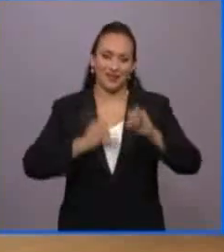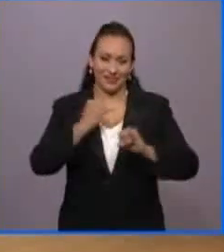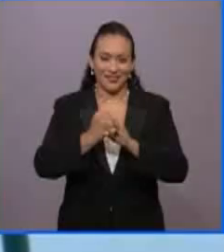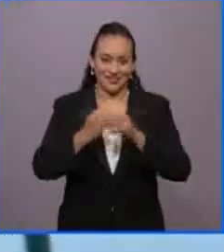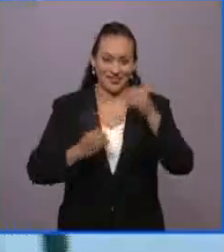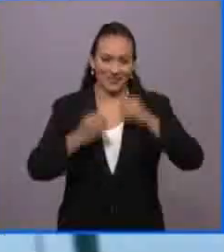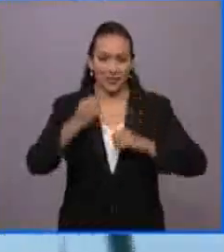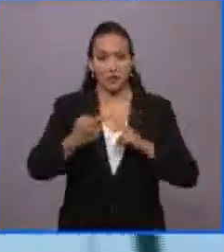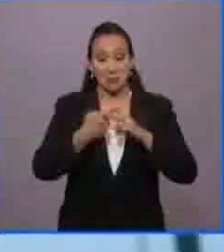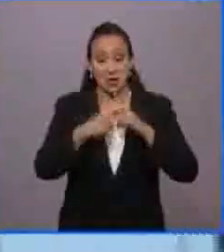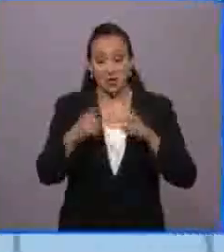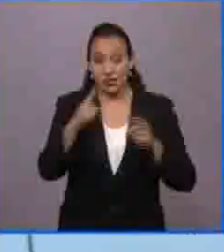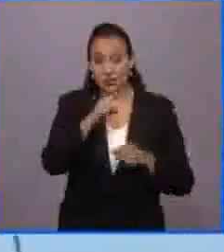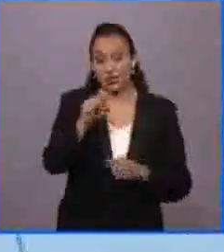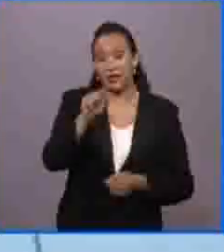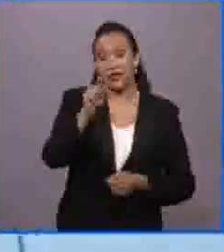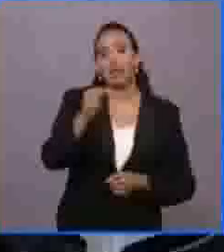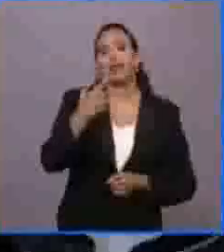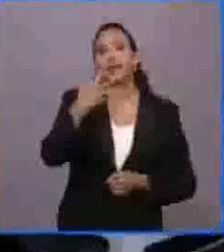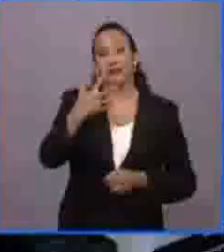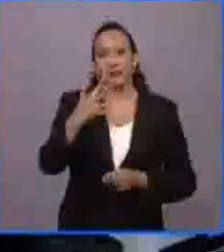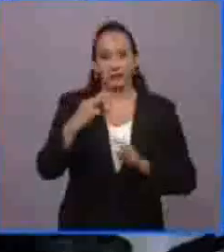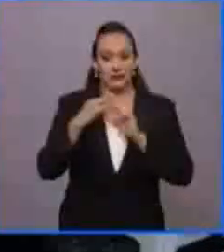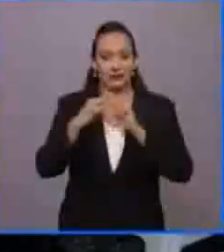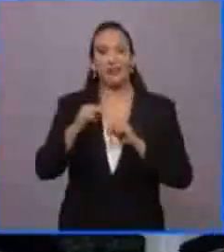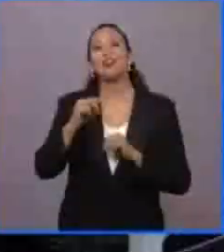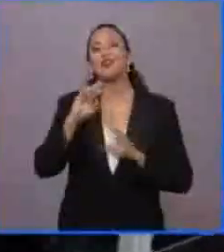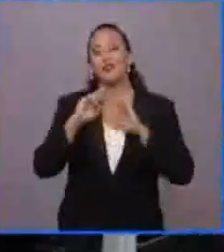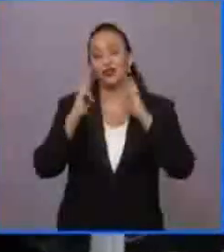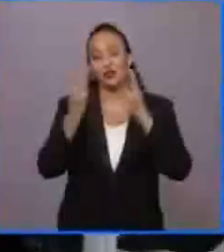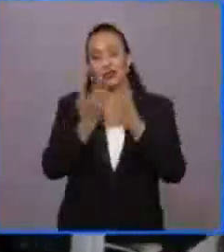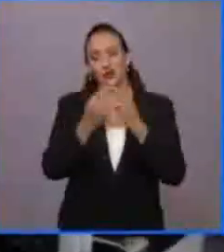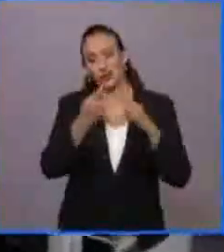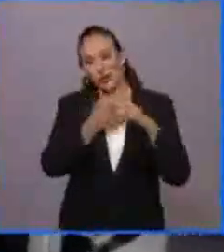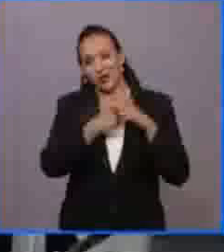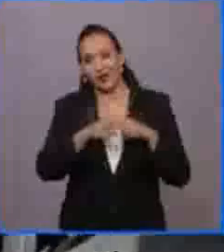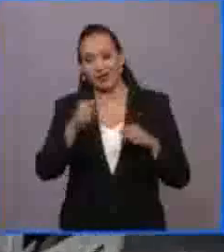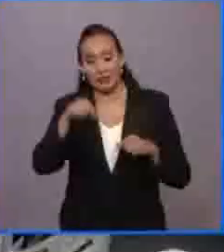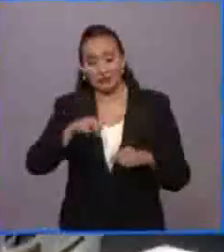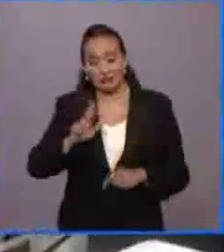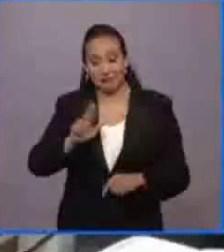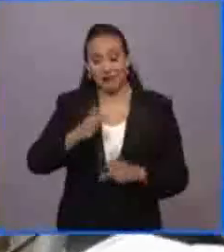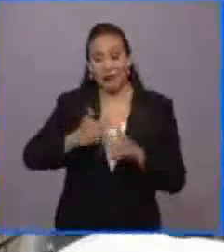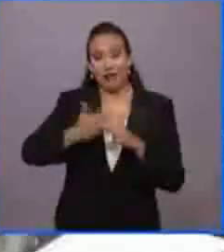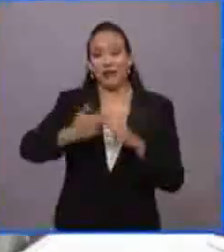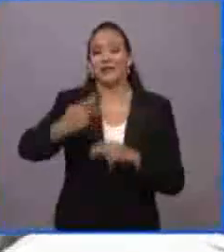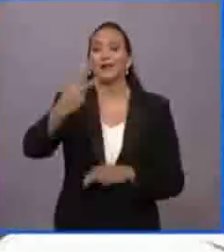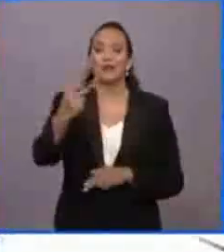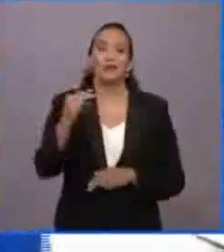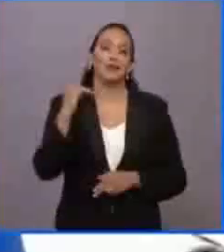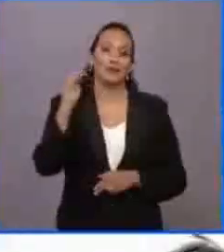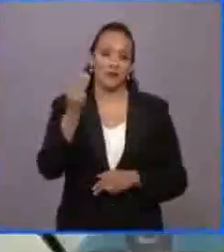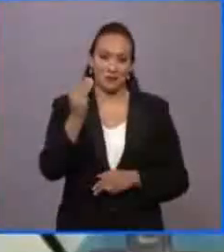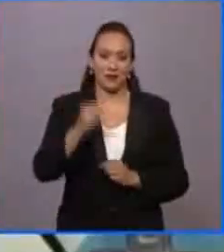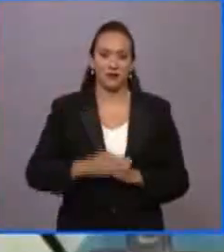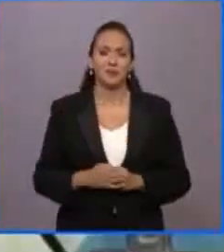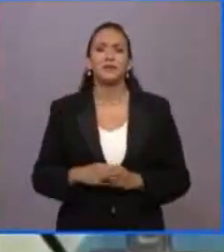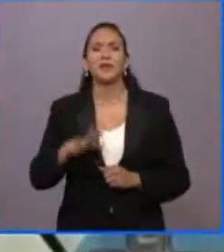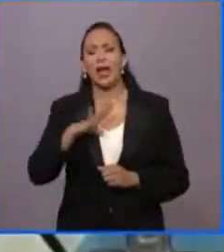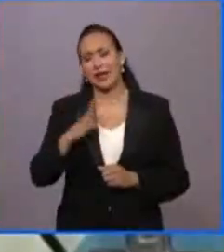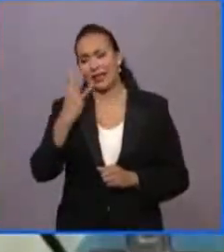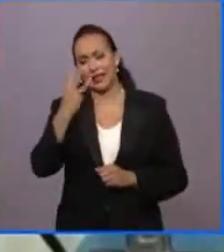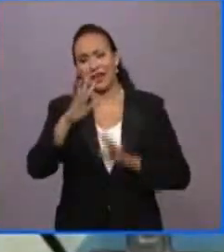su 175 periodo de sesiones a partir de este martes y hasta el próximo 2 de mayo. Celebrará